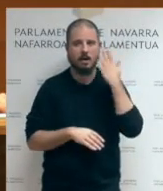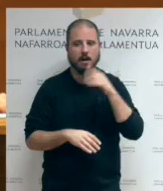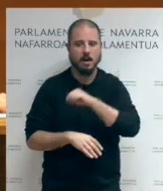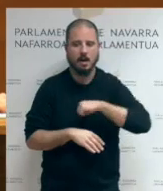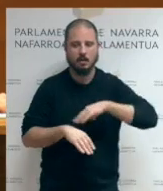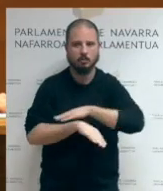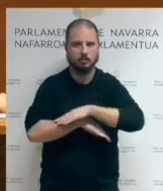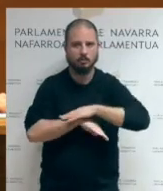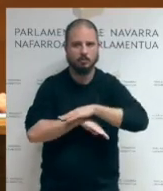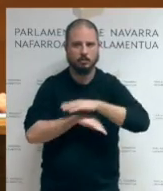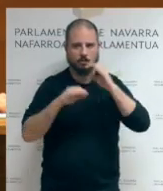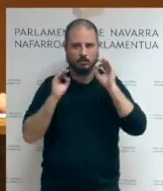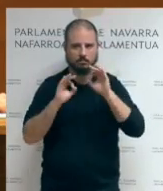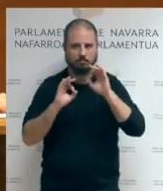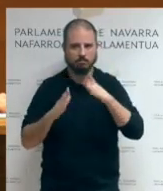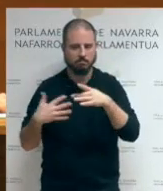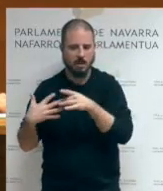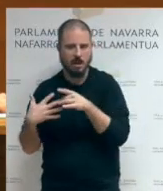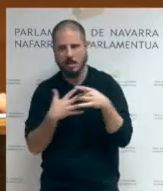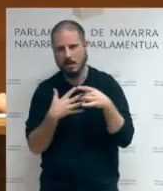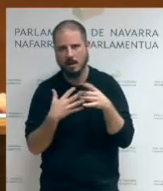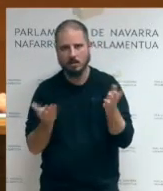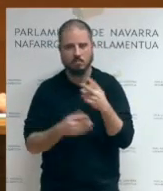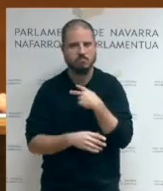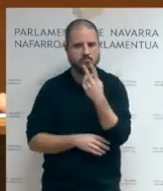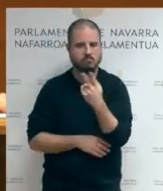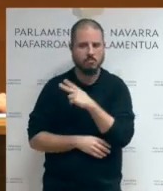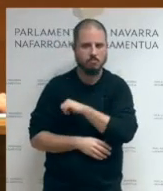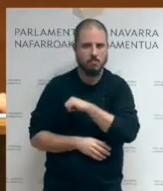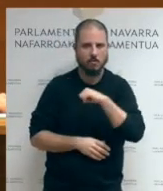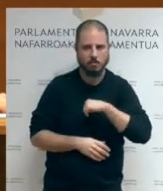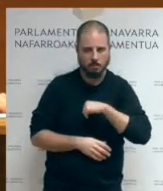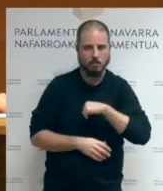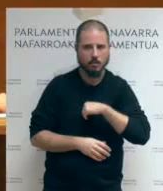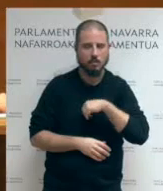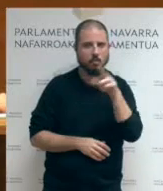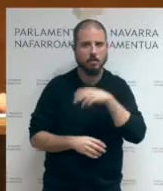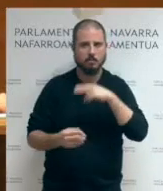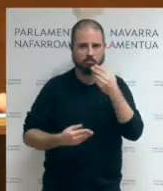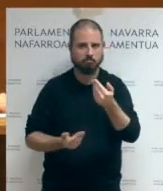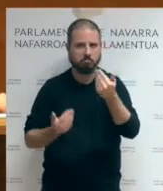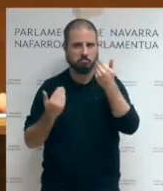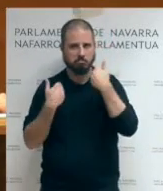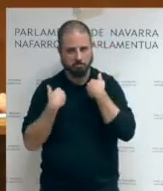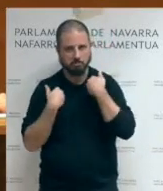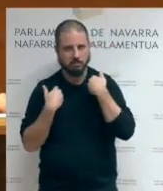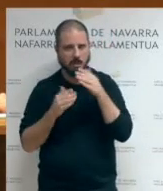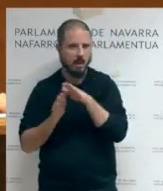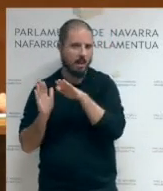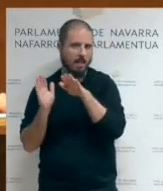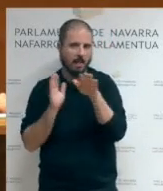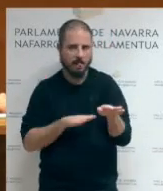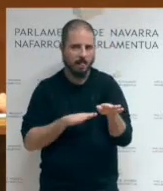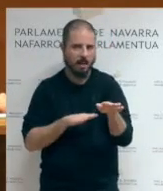Un autogobierno con liderazgo, un autogobierno con voz propia, un autogobierno con responsabilidad, con lealtad, con